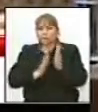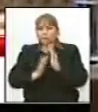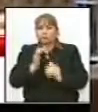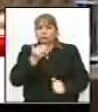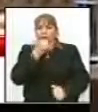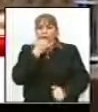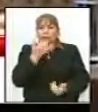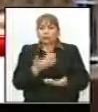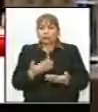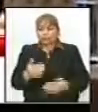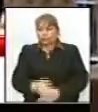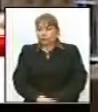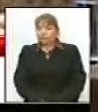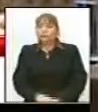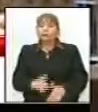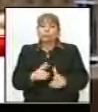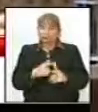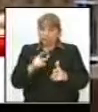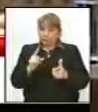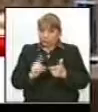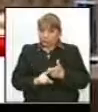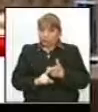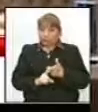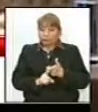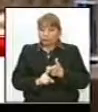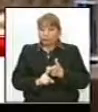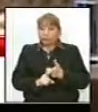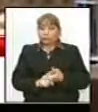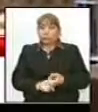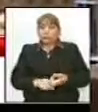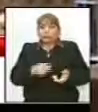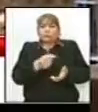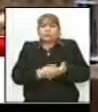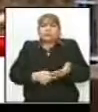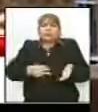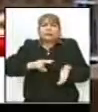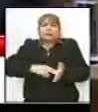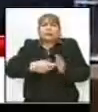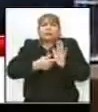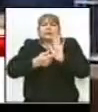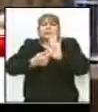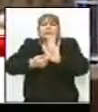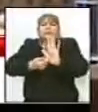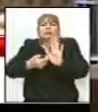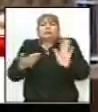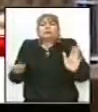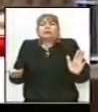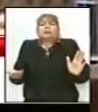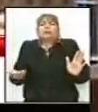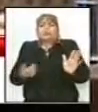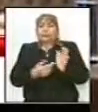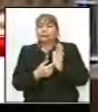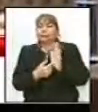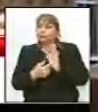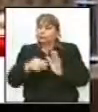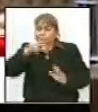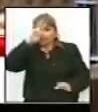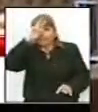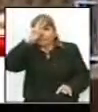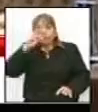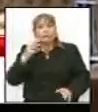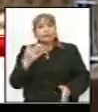Perú. Y entonces, ¿qué es lo que se mostró? Se mostraba que el Perú luchaba